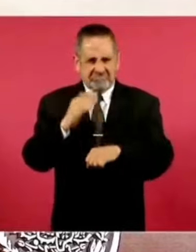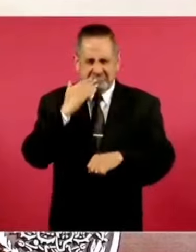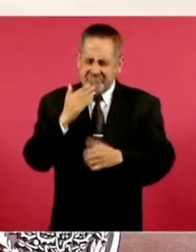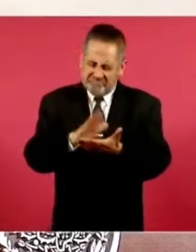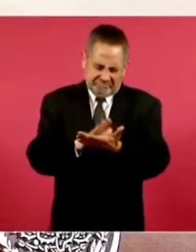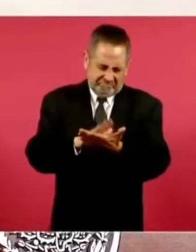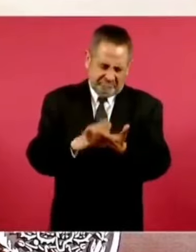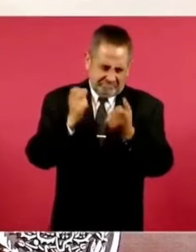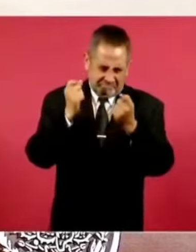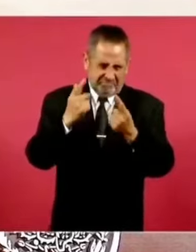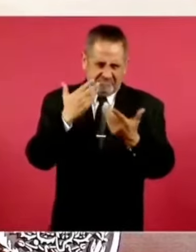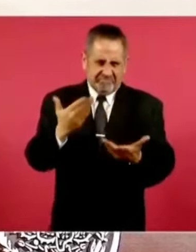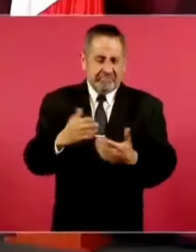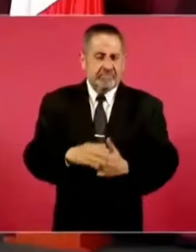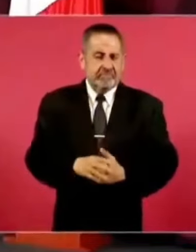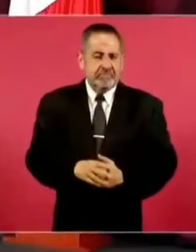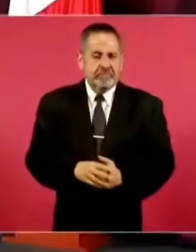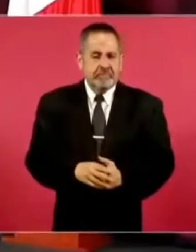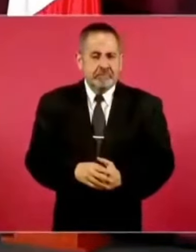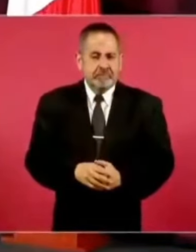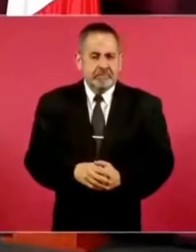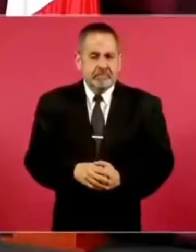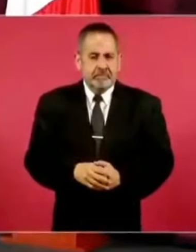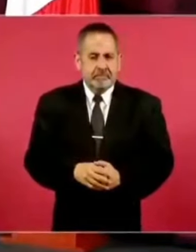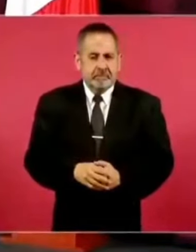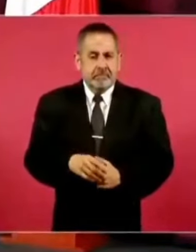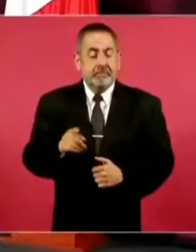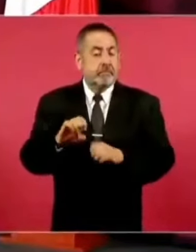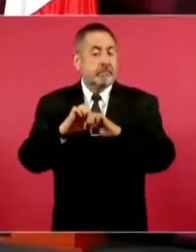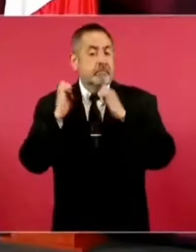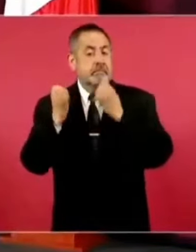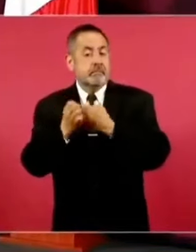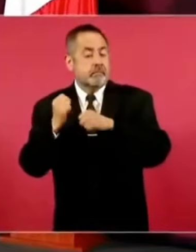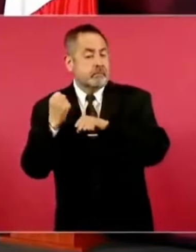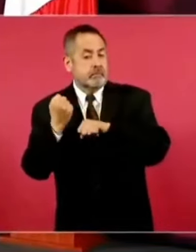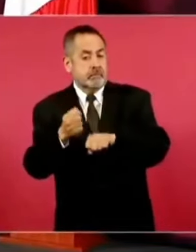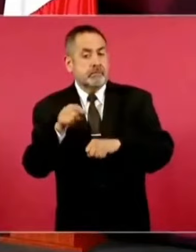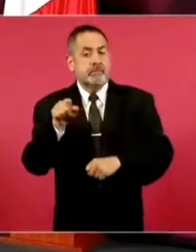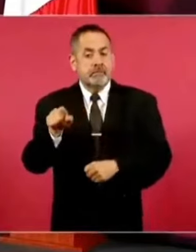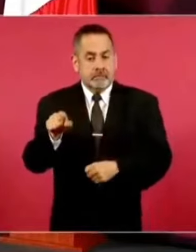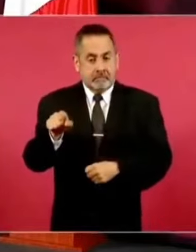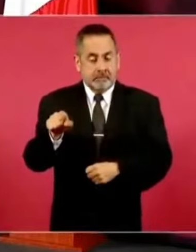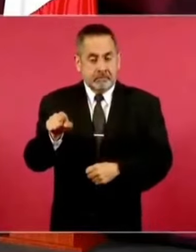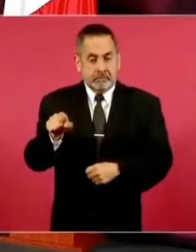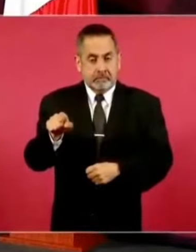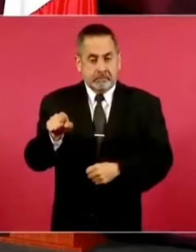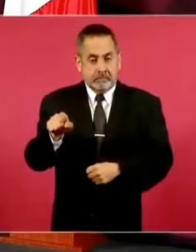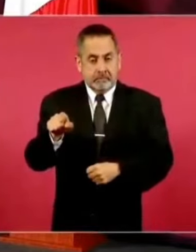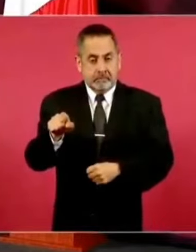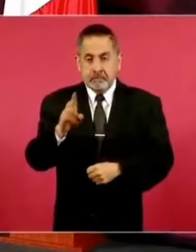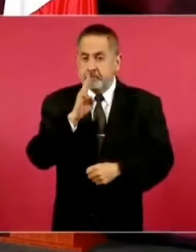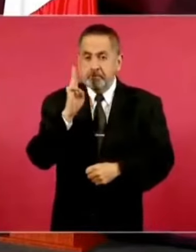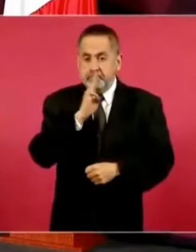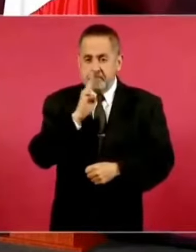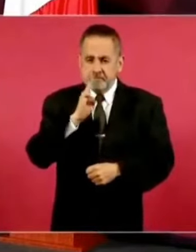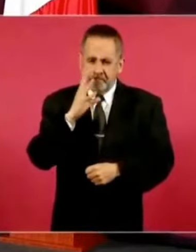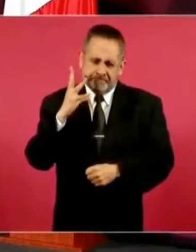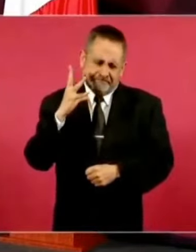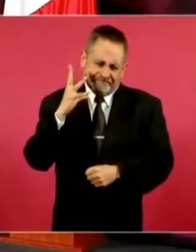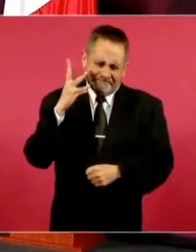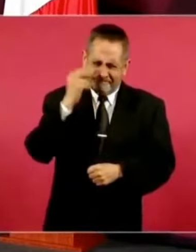celebro. Y el estadio de béisbol de Mazatlán es